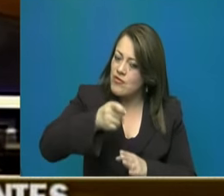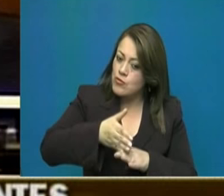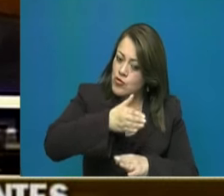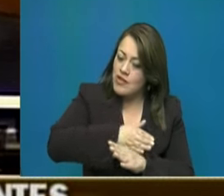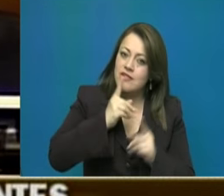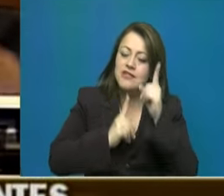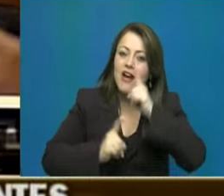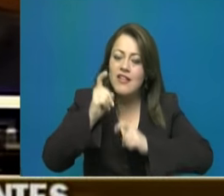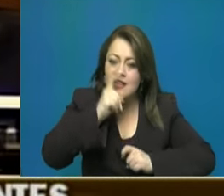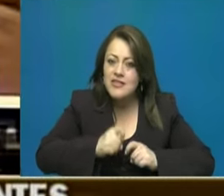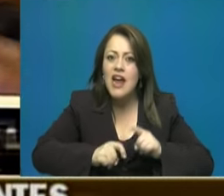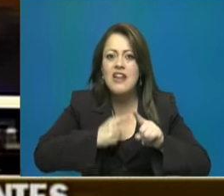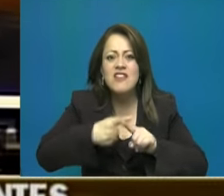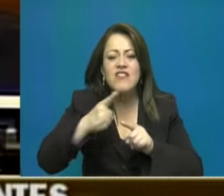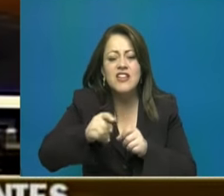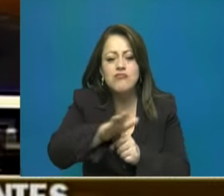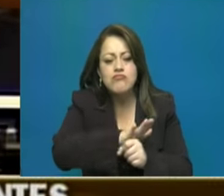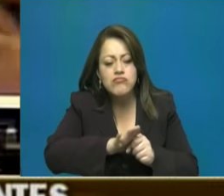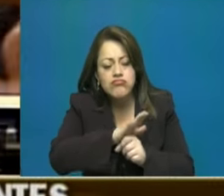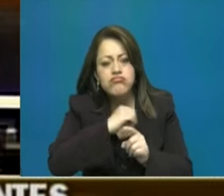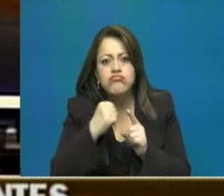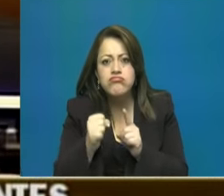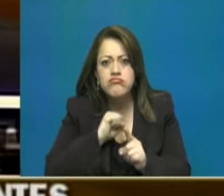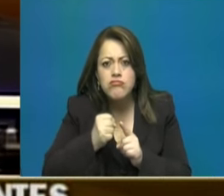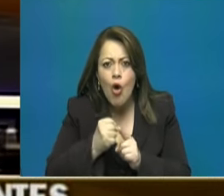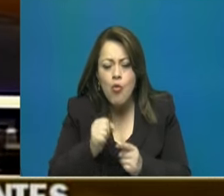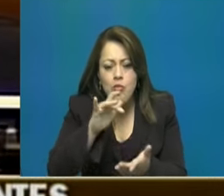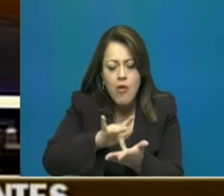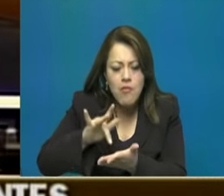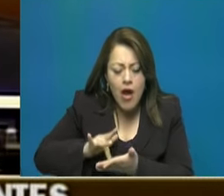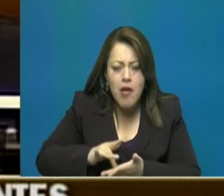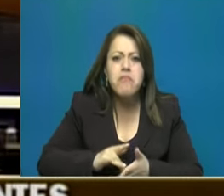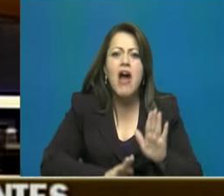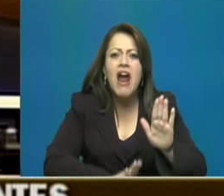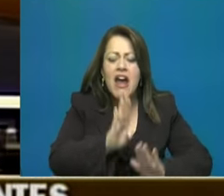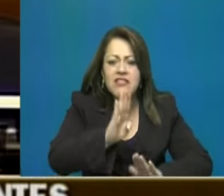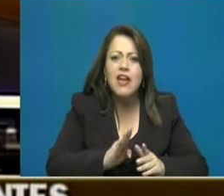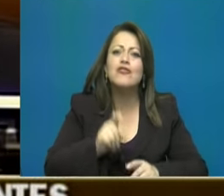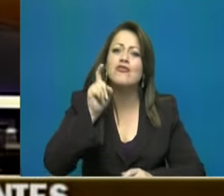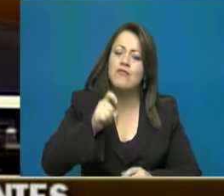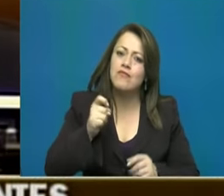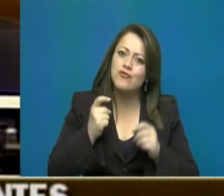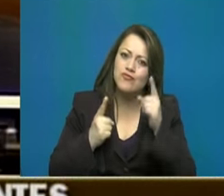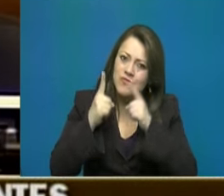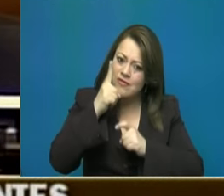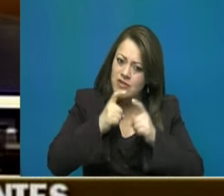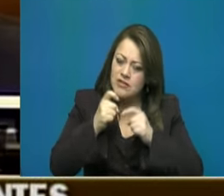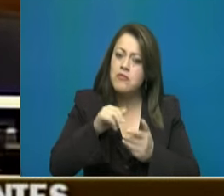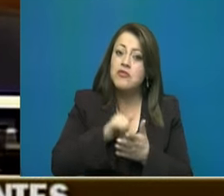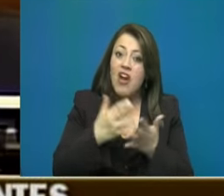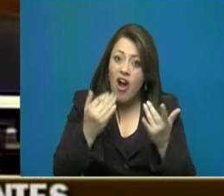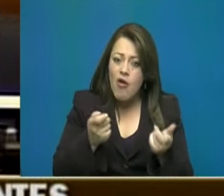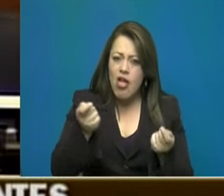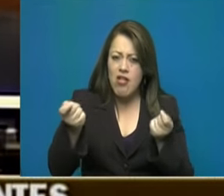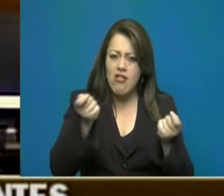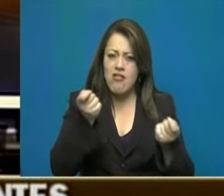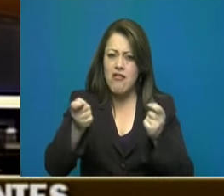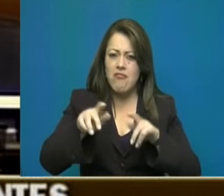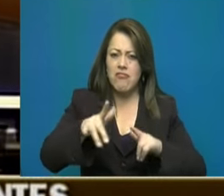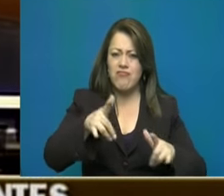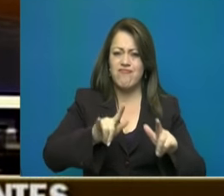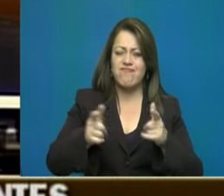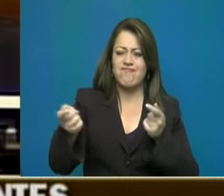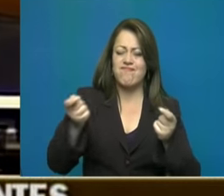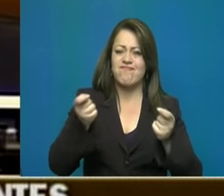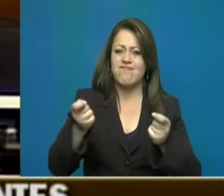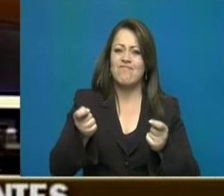muchísimos sectores sociales accedan efectivamente a los cargos de elección popular. Mientras continúe el manejo clientelista de